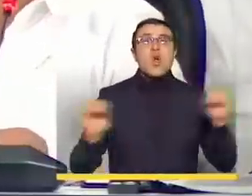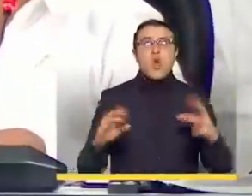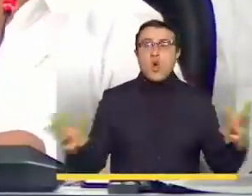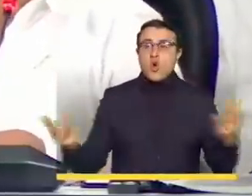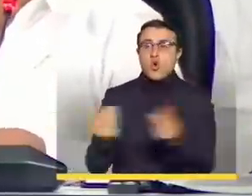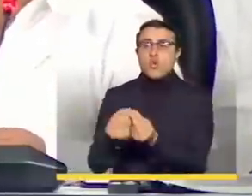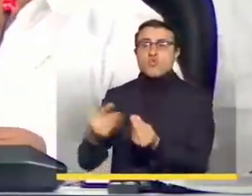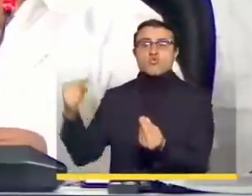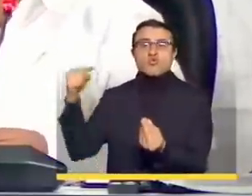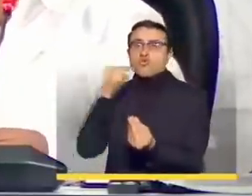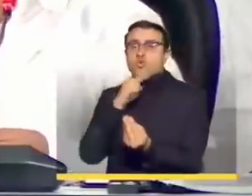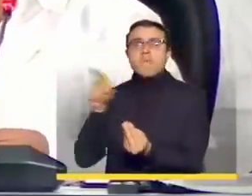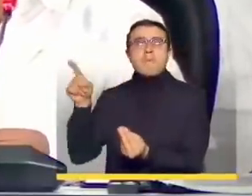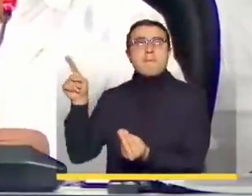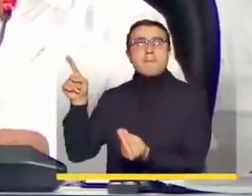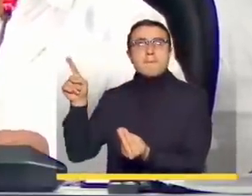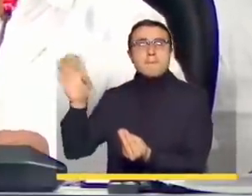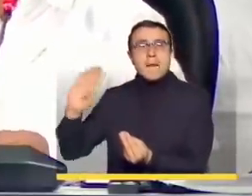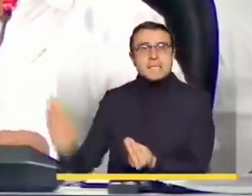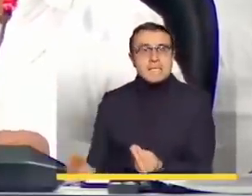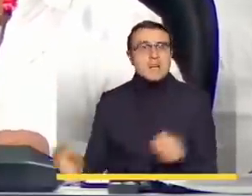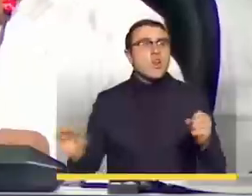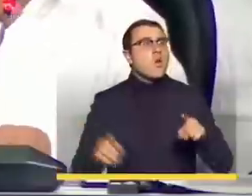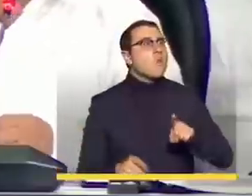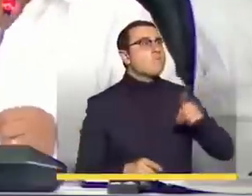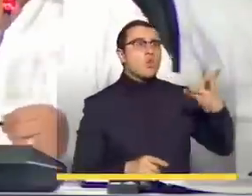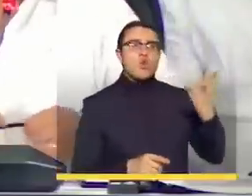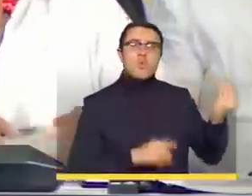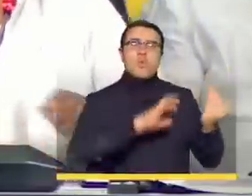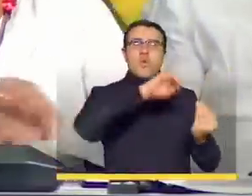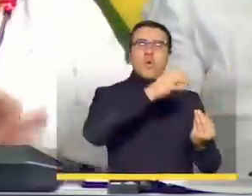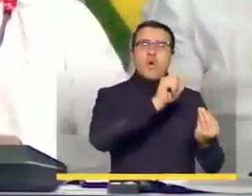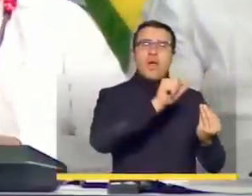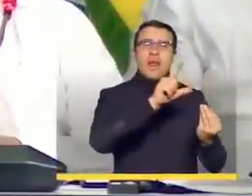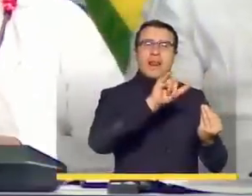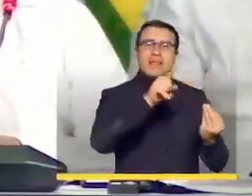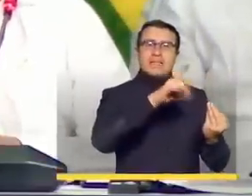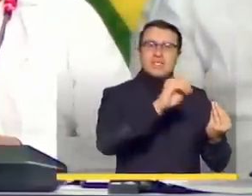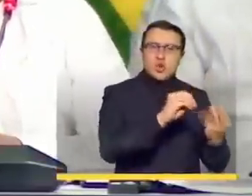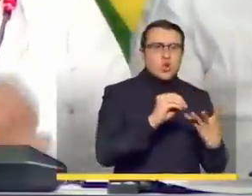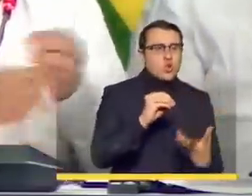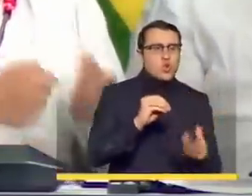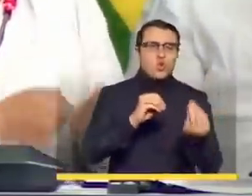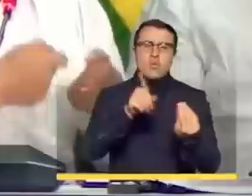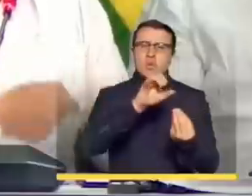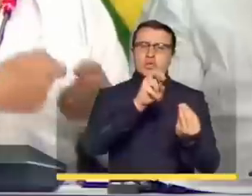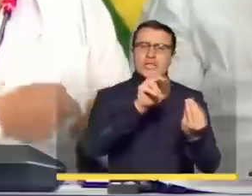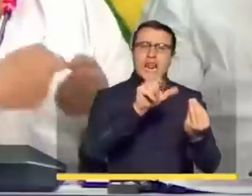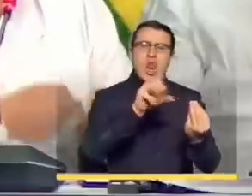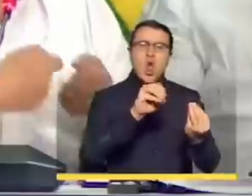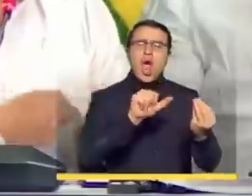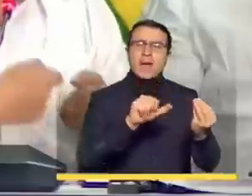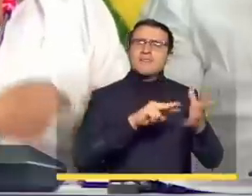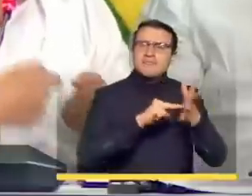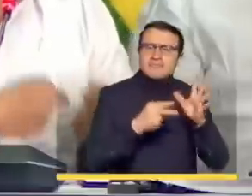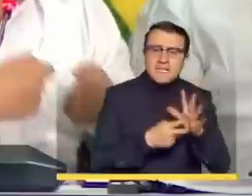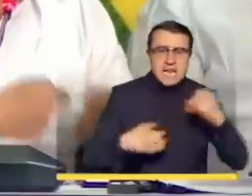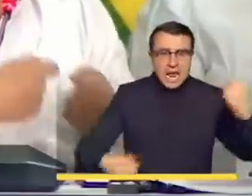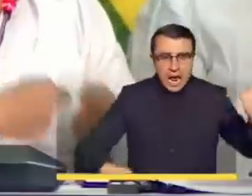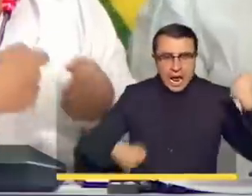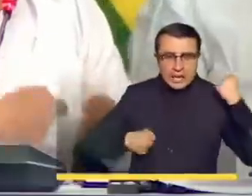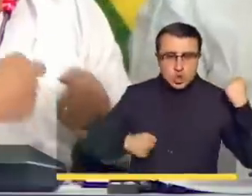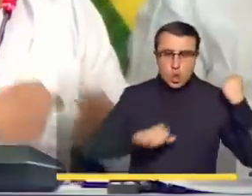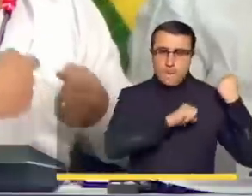Rojo en Brasil, o el Jalisco, y el Sinaloa, y no sé qué vainas. Ejércitos privados cada vez